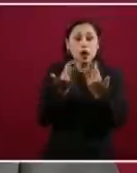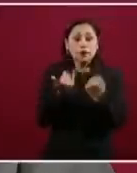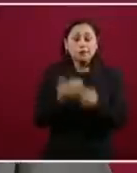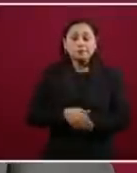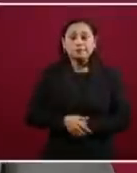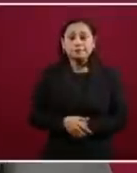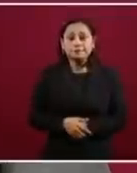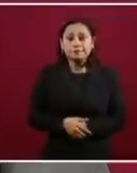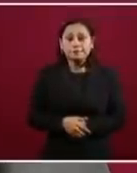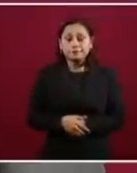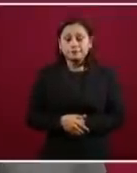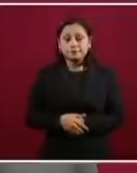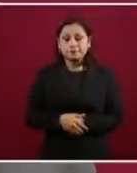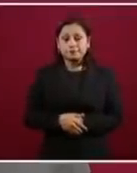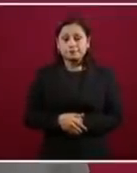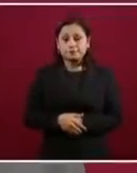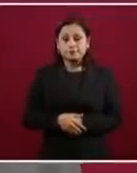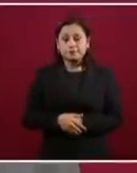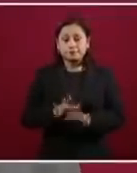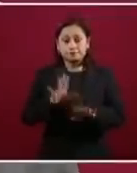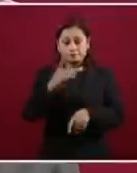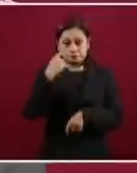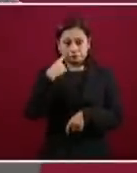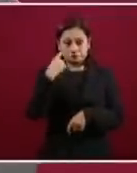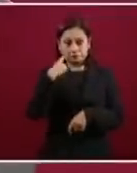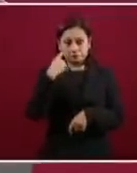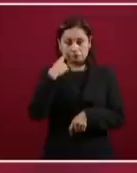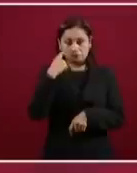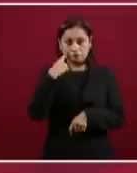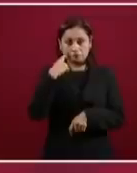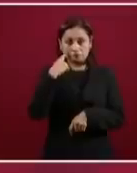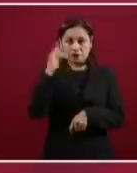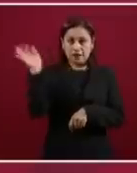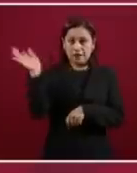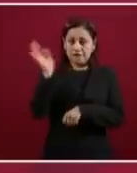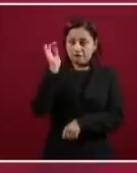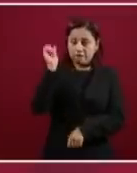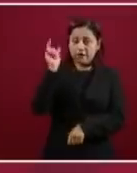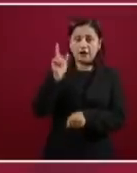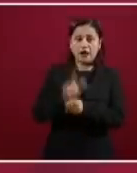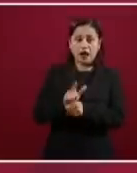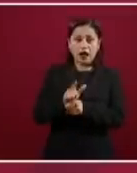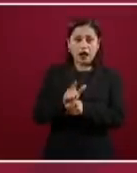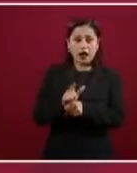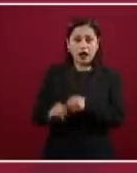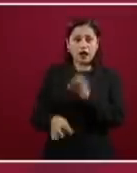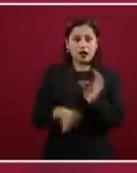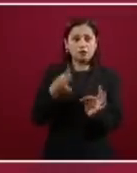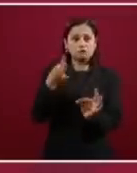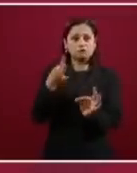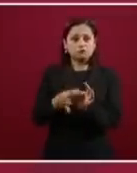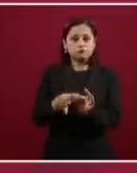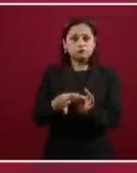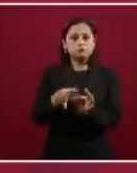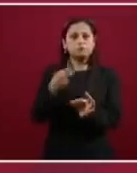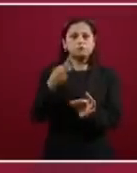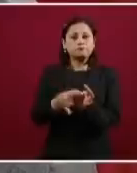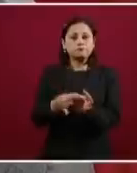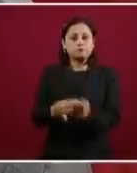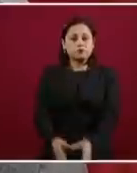Es decir, las participaciones federales las estamos entregando hasta en